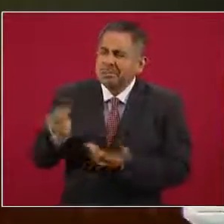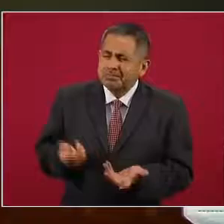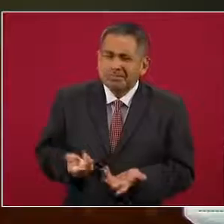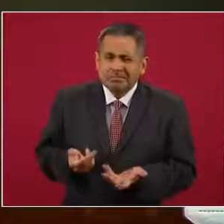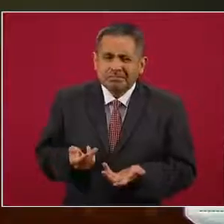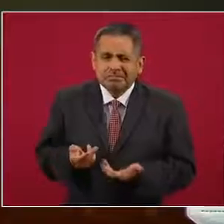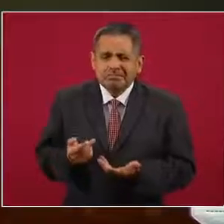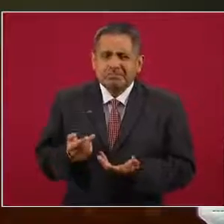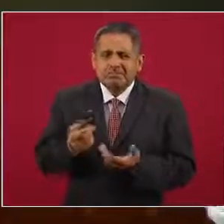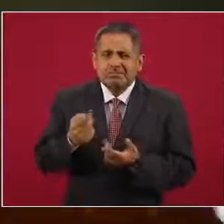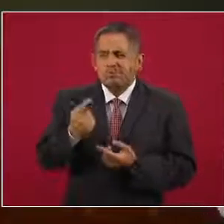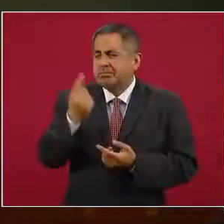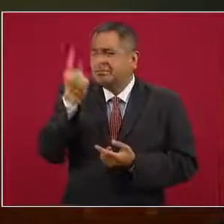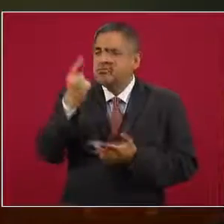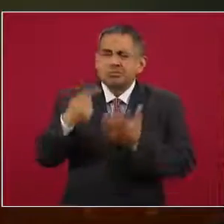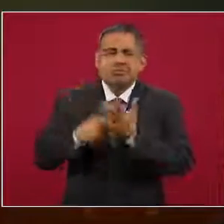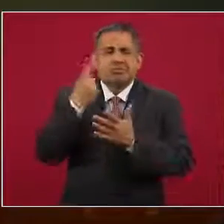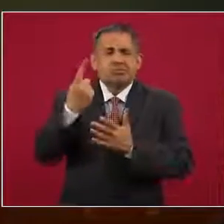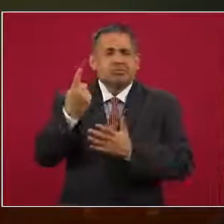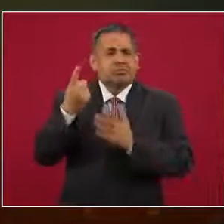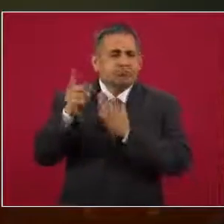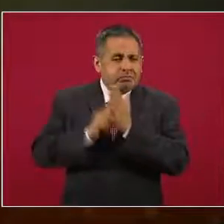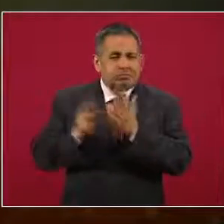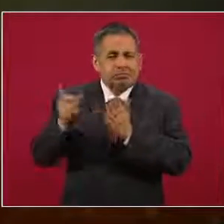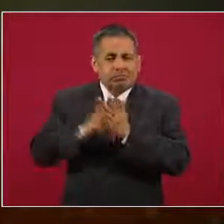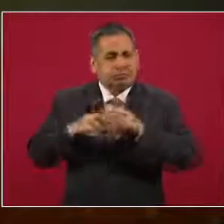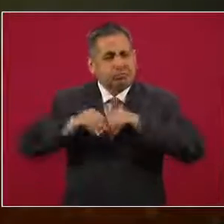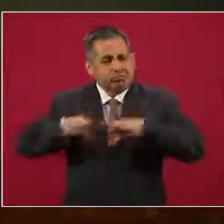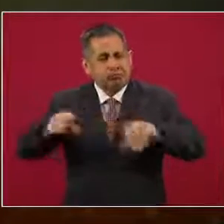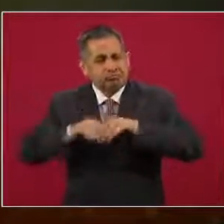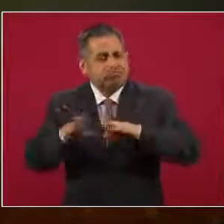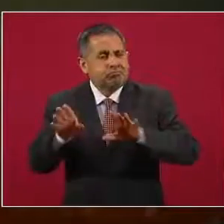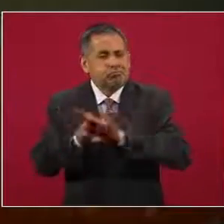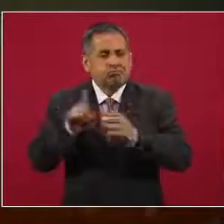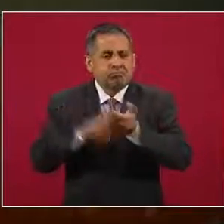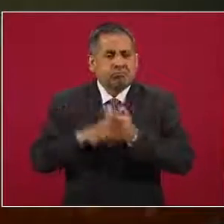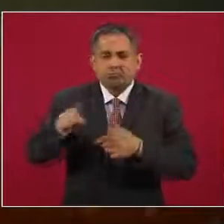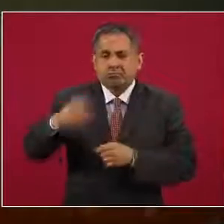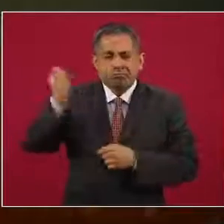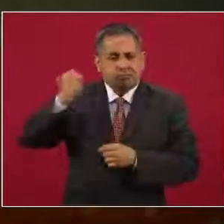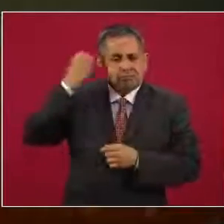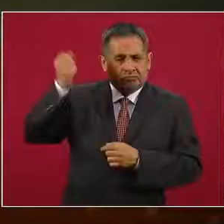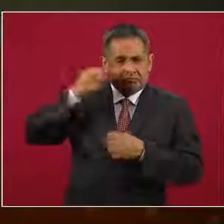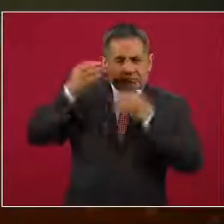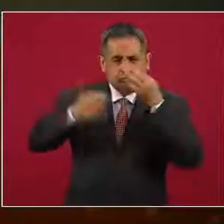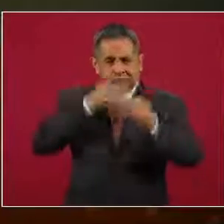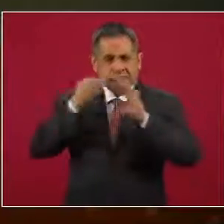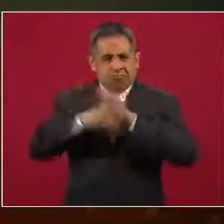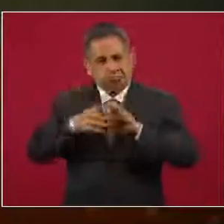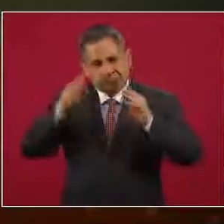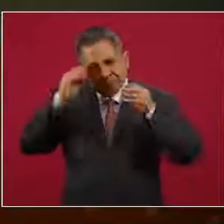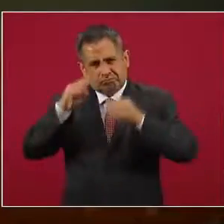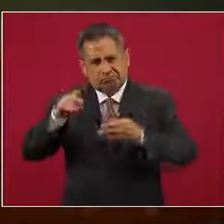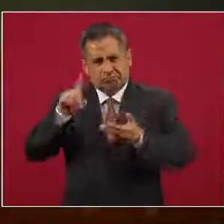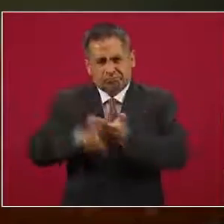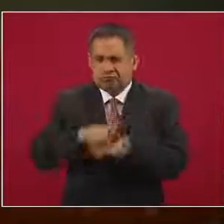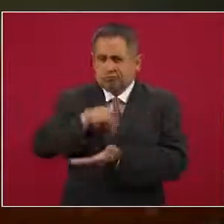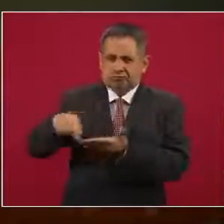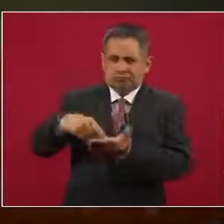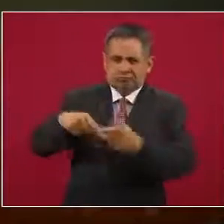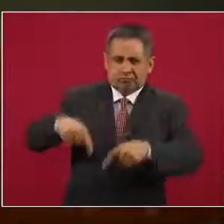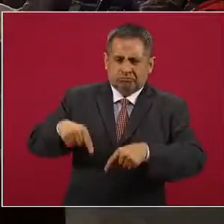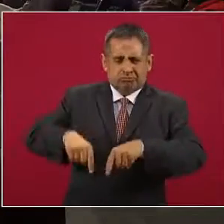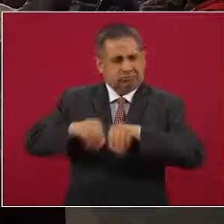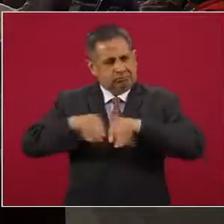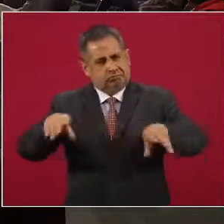certidumbre de nada más una vez al mes que esa conferencia sea dada en este espacio?